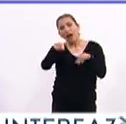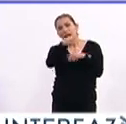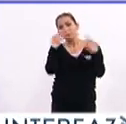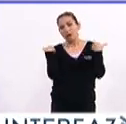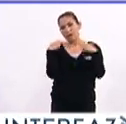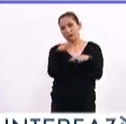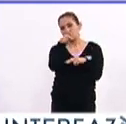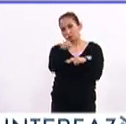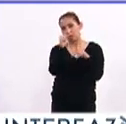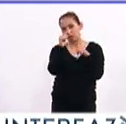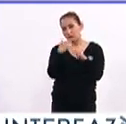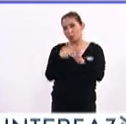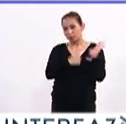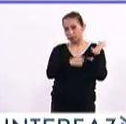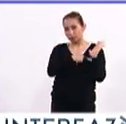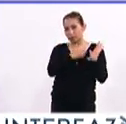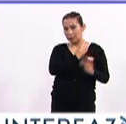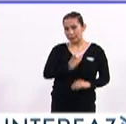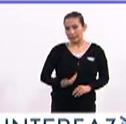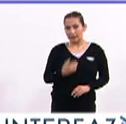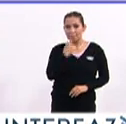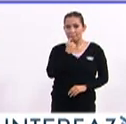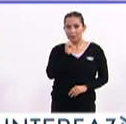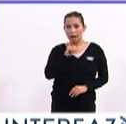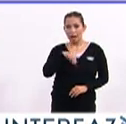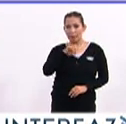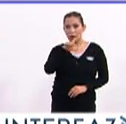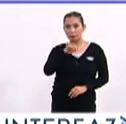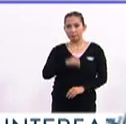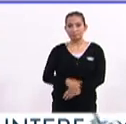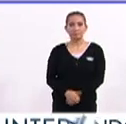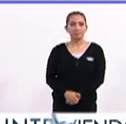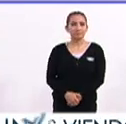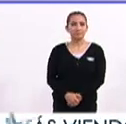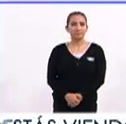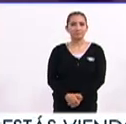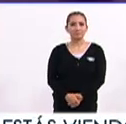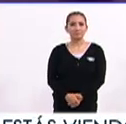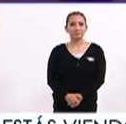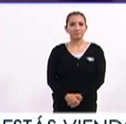al magisterio, como lo prometió el presidente Andrés Manuel López Obrador.